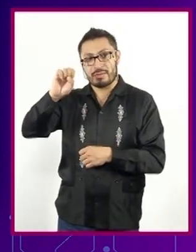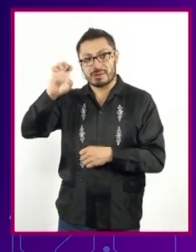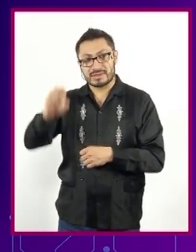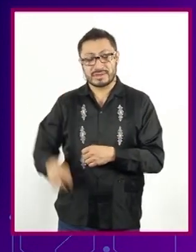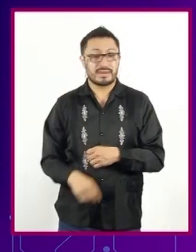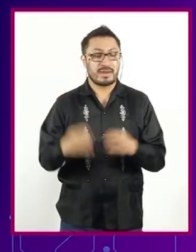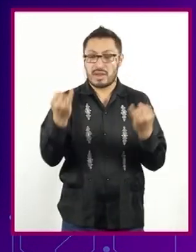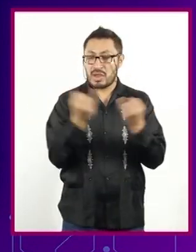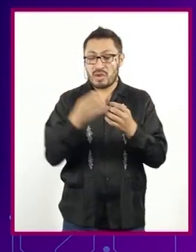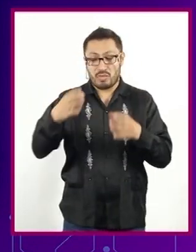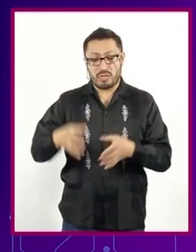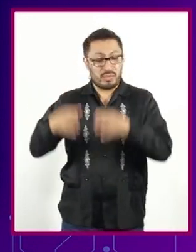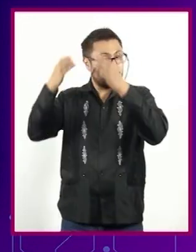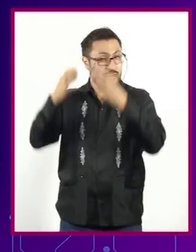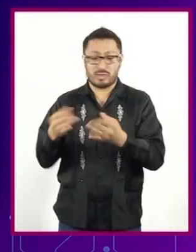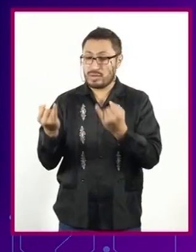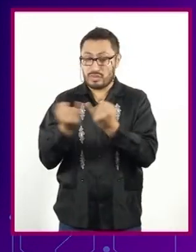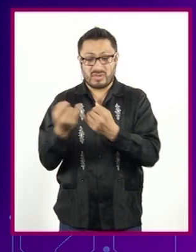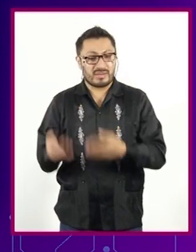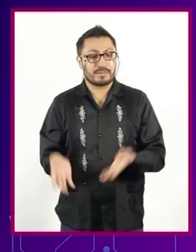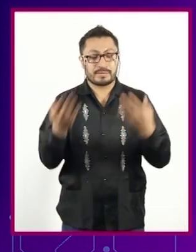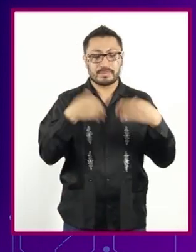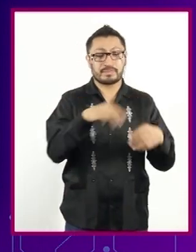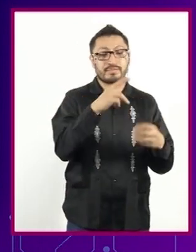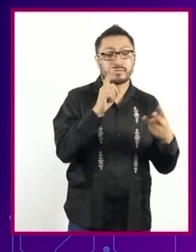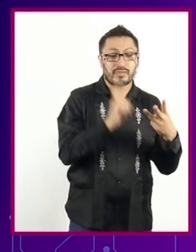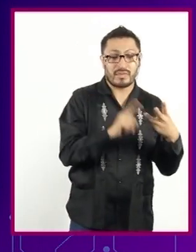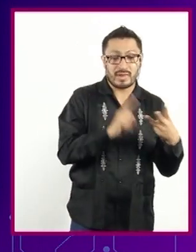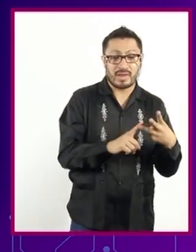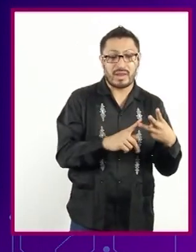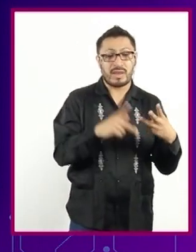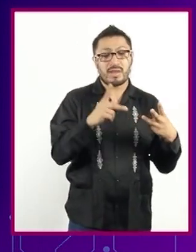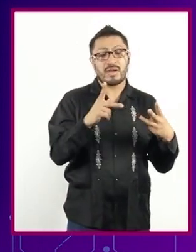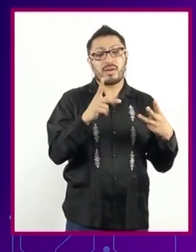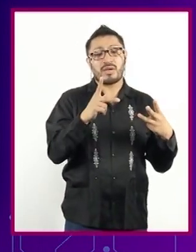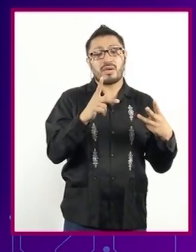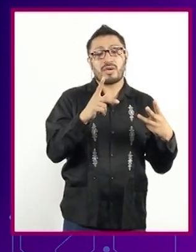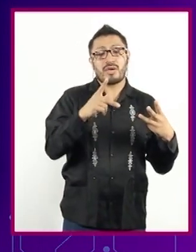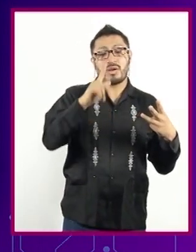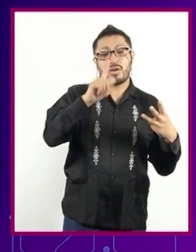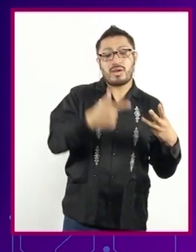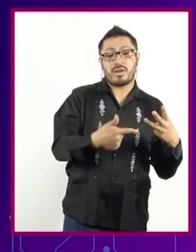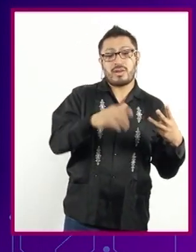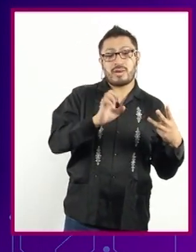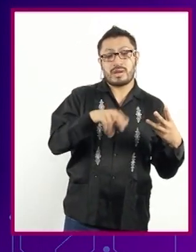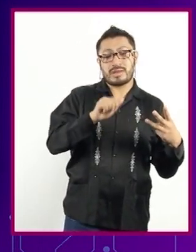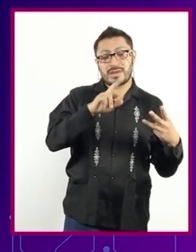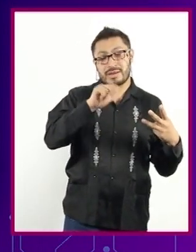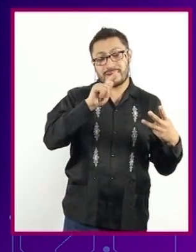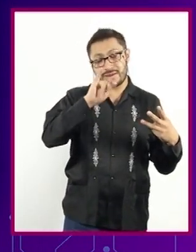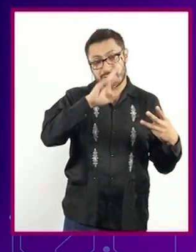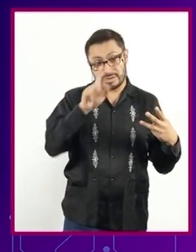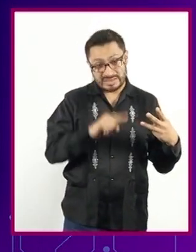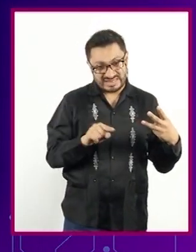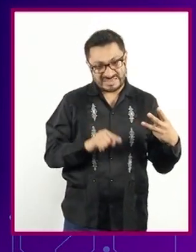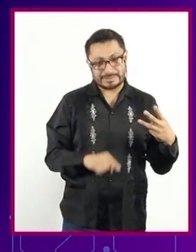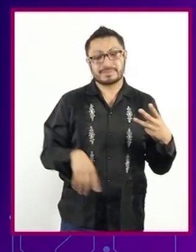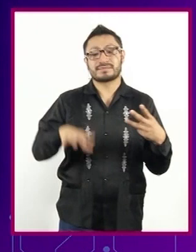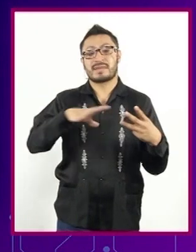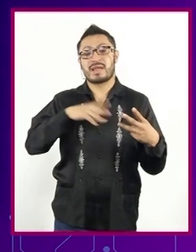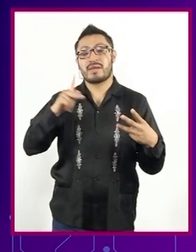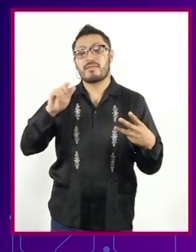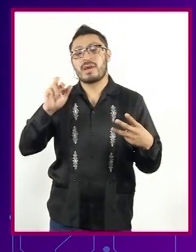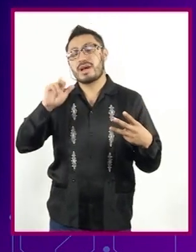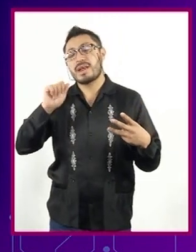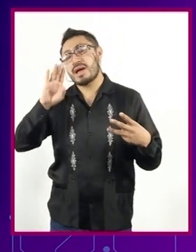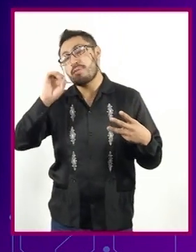el cilindro. El tercero fue paralelo a la generatriz y se obtuvo una parábola. Y el